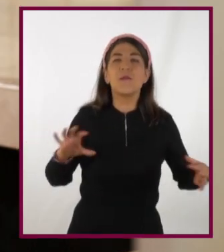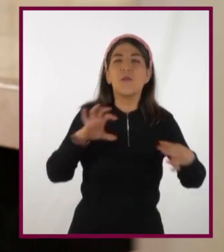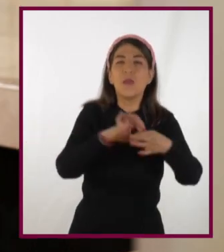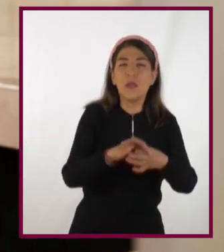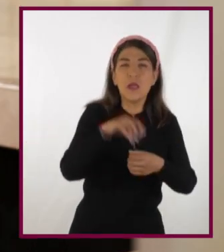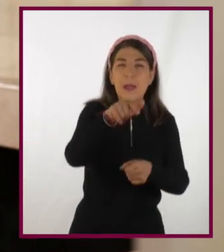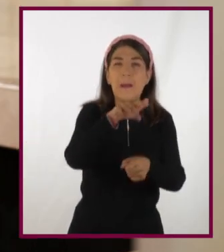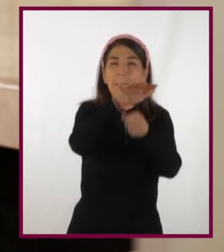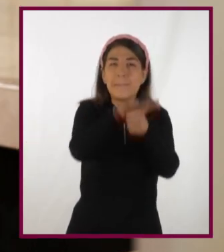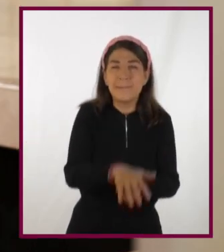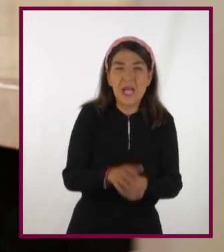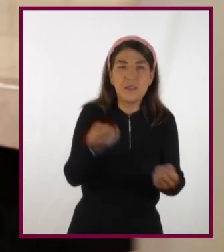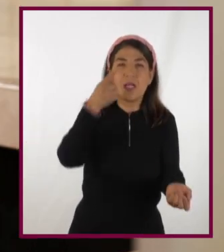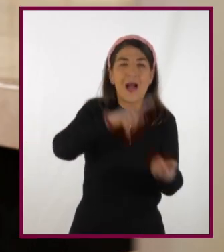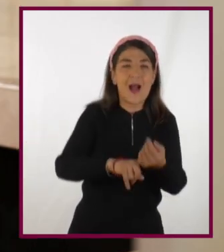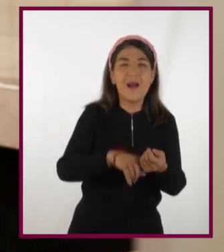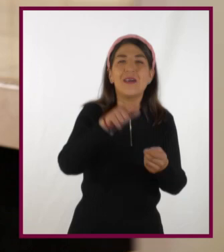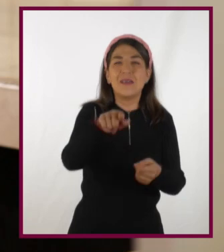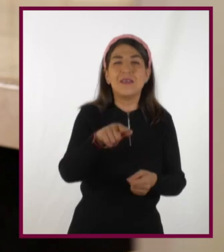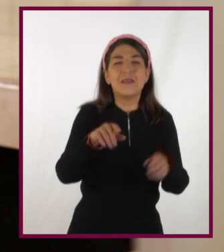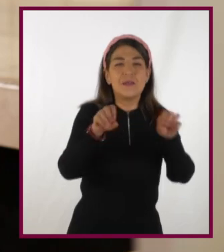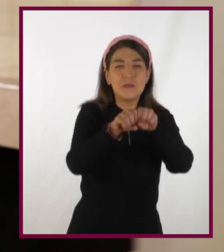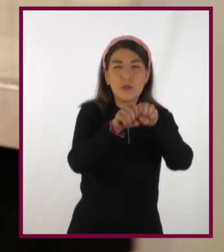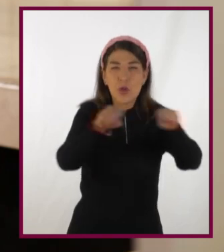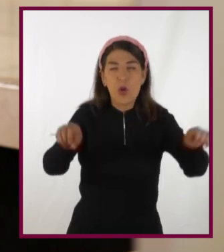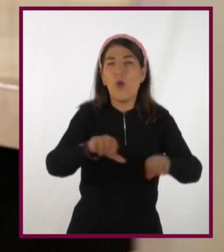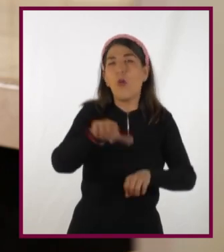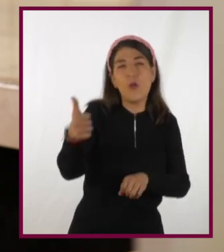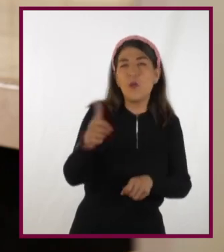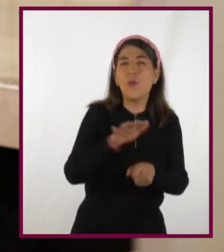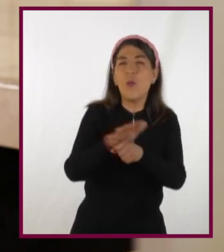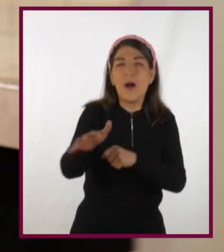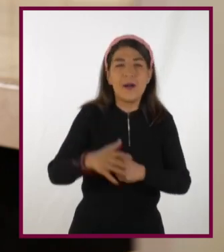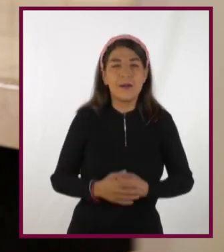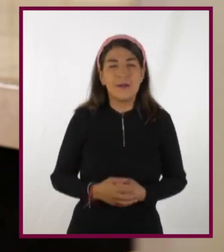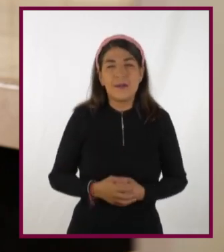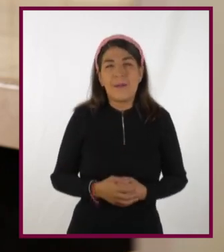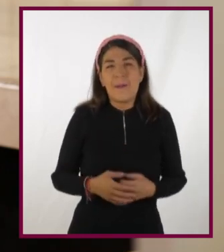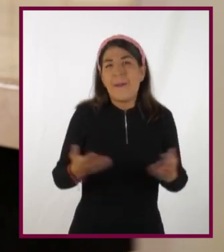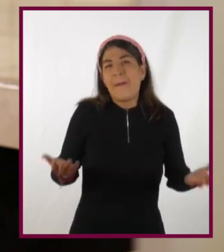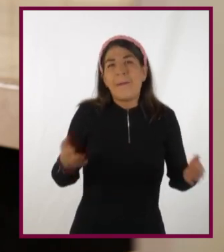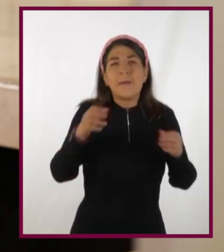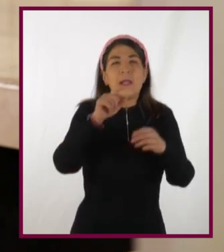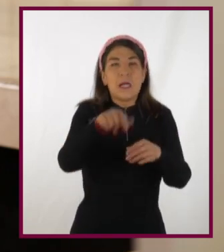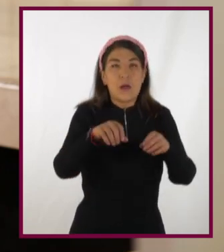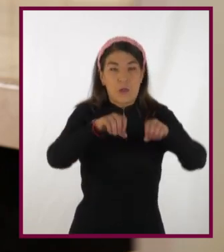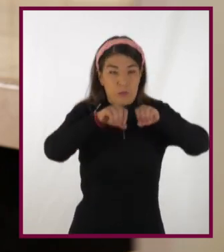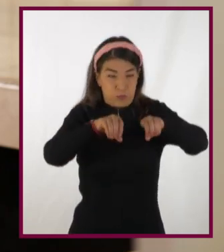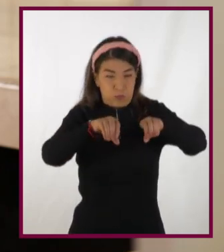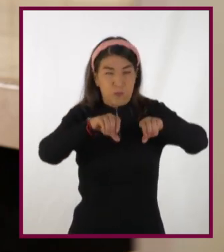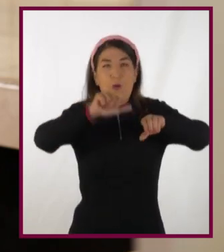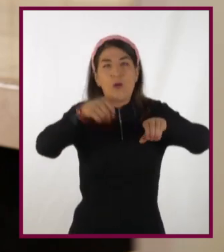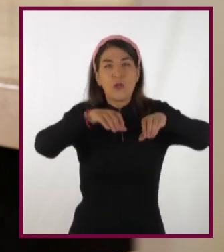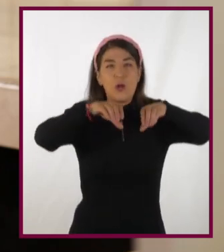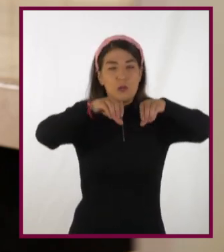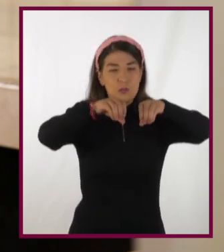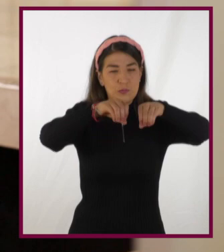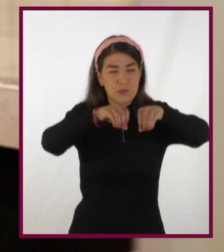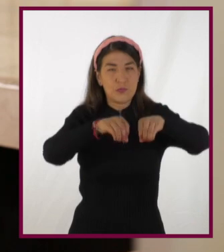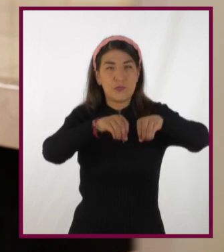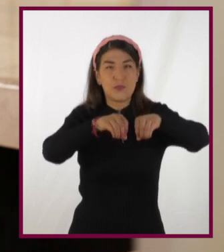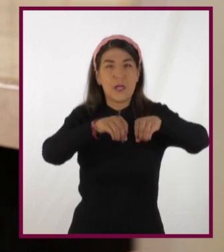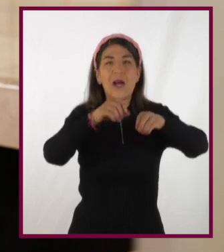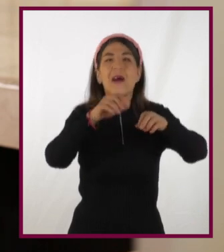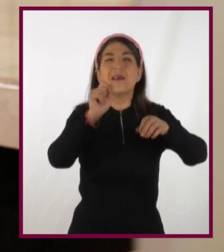relaciona la presión dentro de la tubería con la presión en otro sistema. Por ejemplo, podría ser en otro fluido que está en un tubito, ¿no? En un tubito que